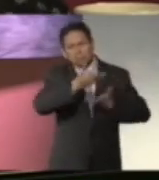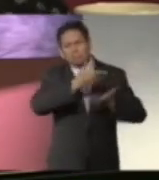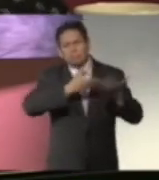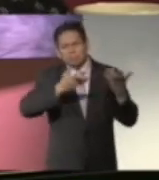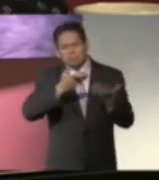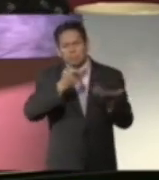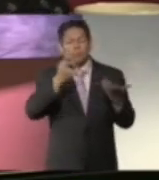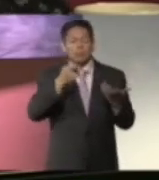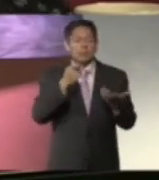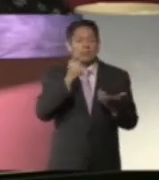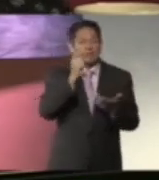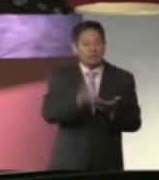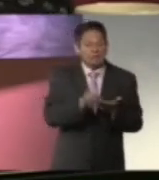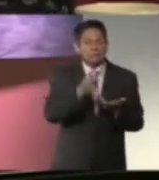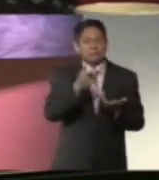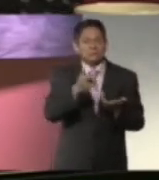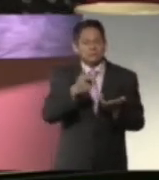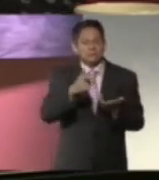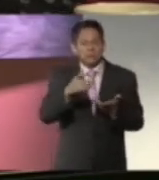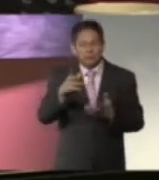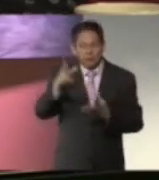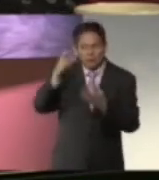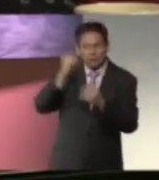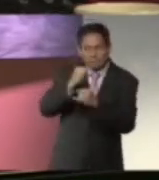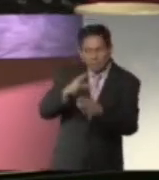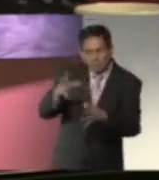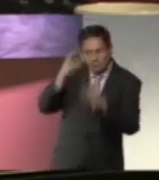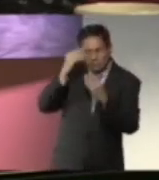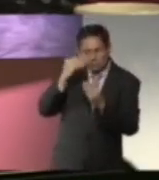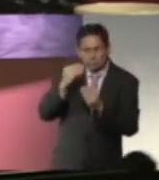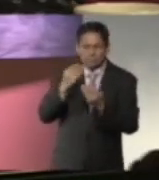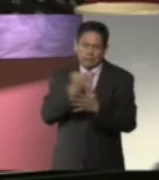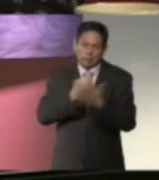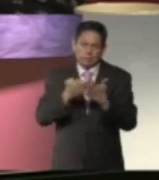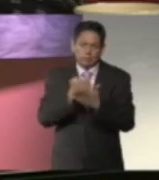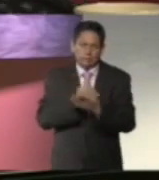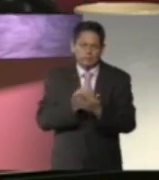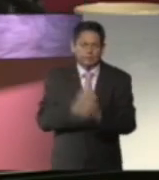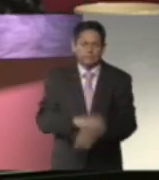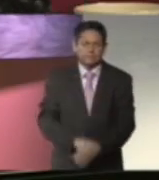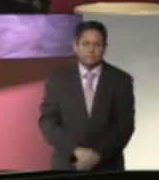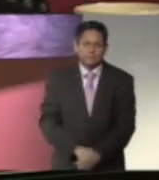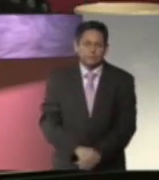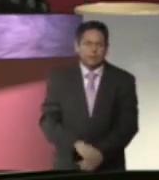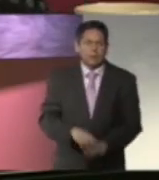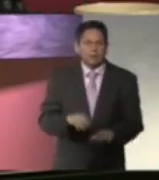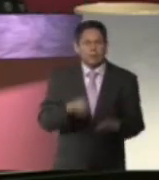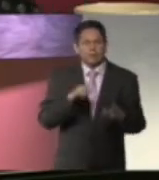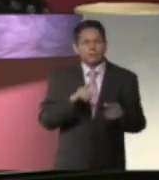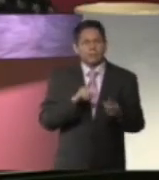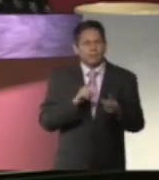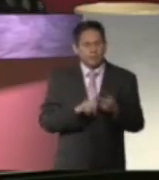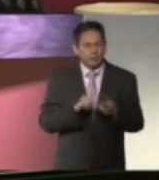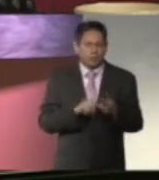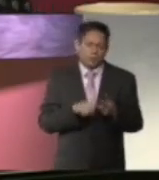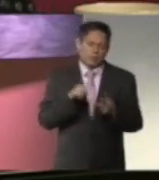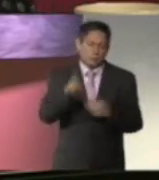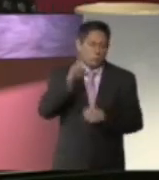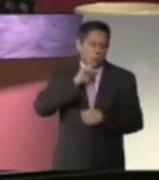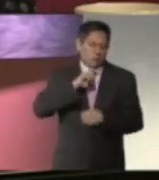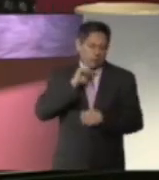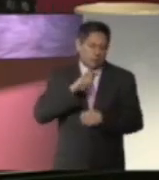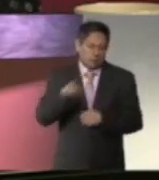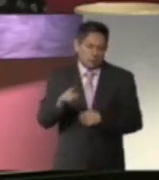la apropiación del conocimiento desde la economía. Y en relación a la autonomía reproductiva, yo creo